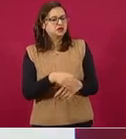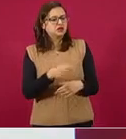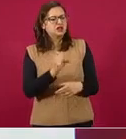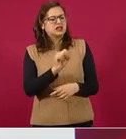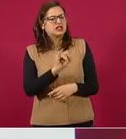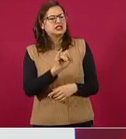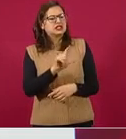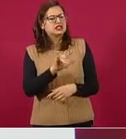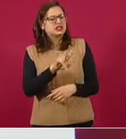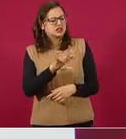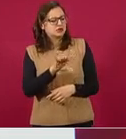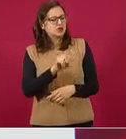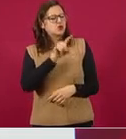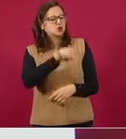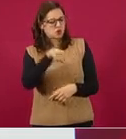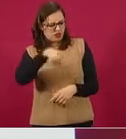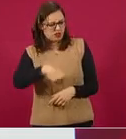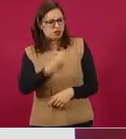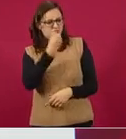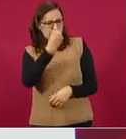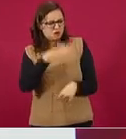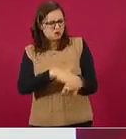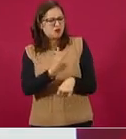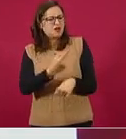¿Por qué vienes a comer aquí?